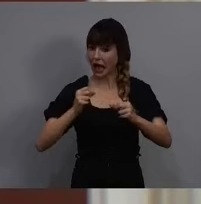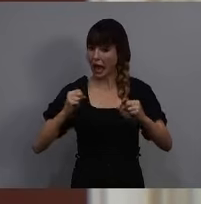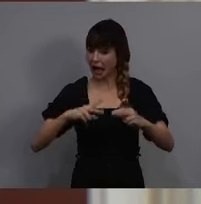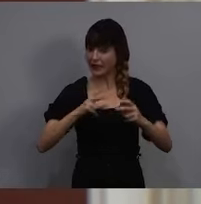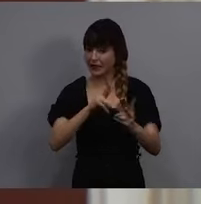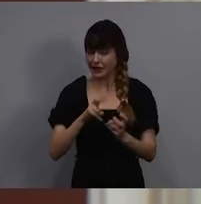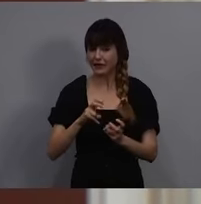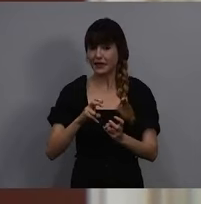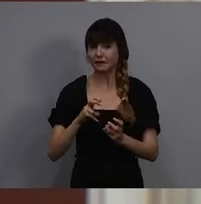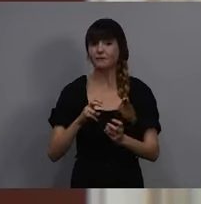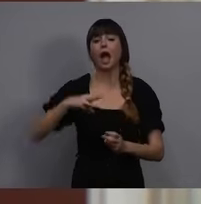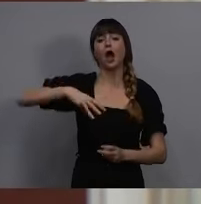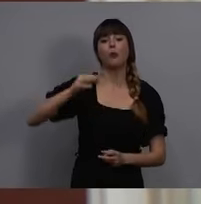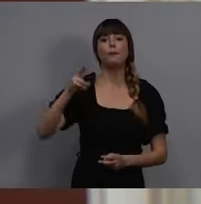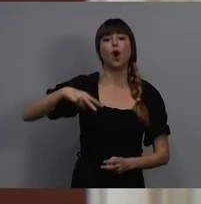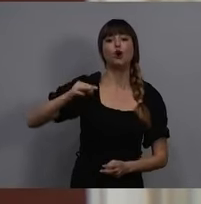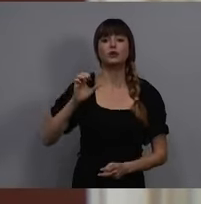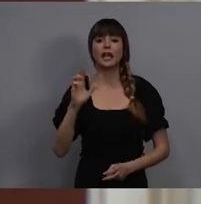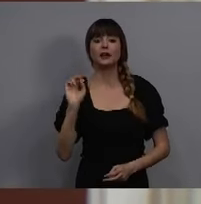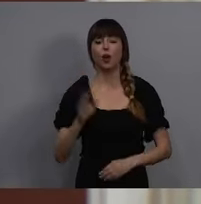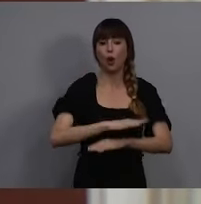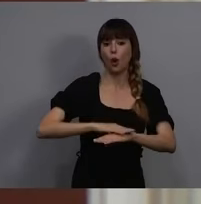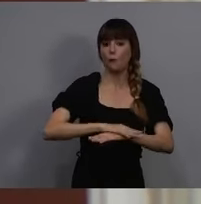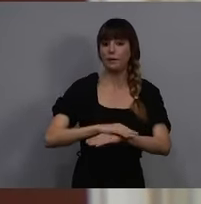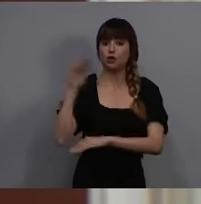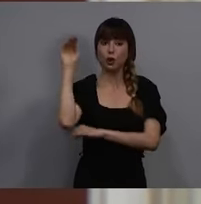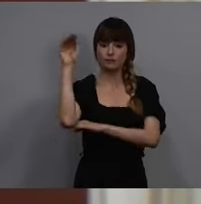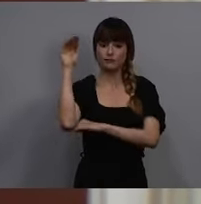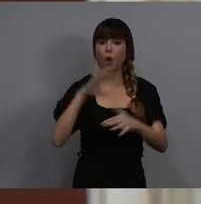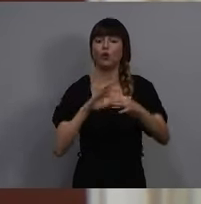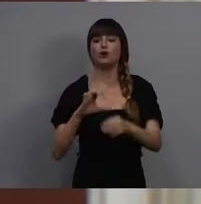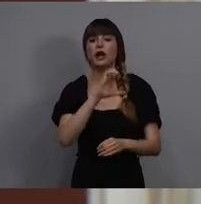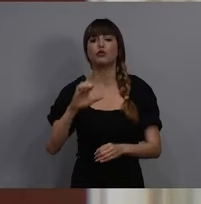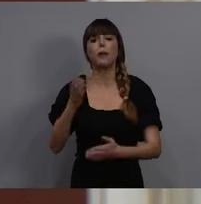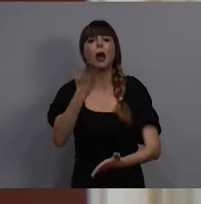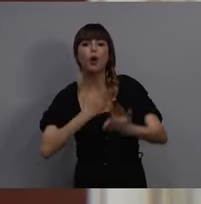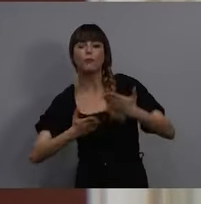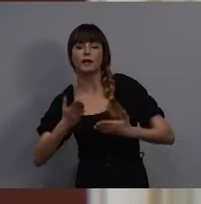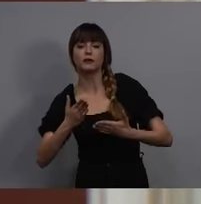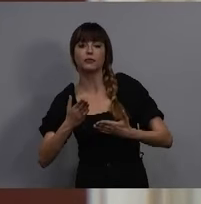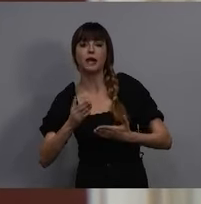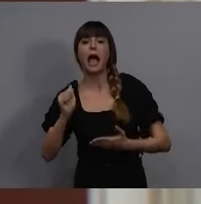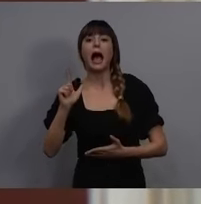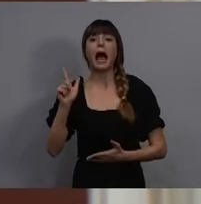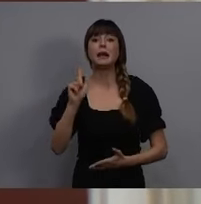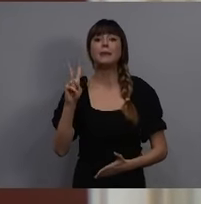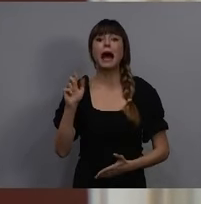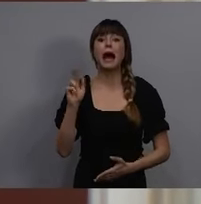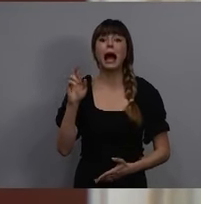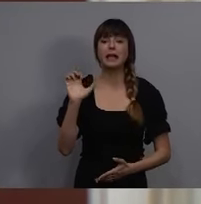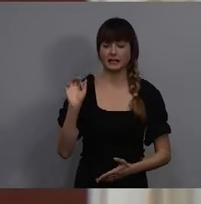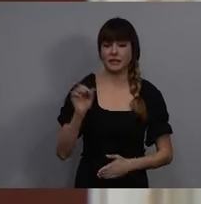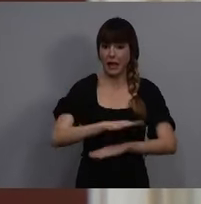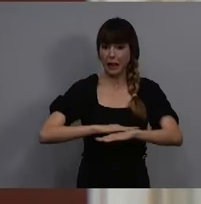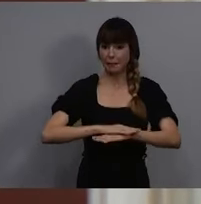pública María Jesús Montero el ministro de asuntos exteriores Unión Europea y cooperación José Manuel alvarz ministro